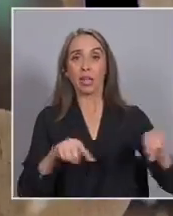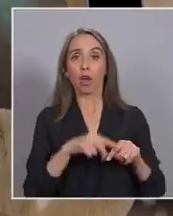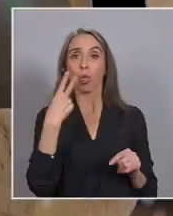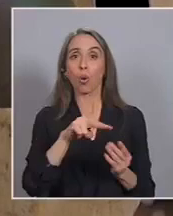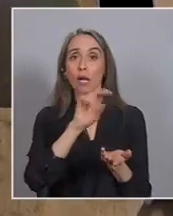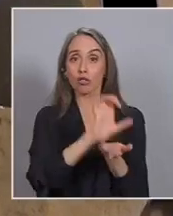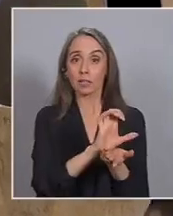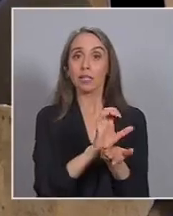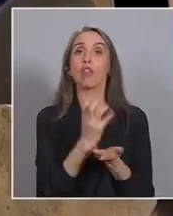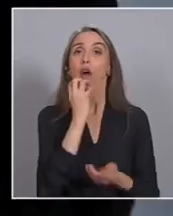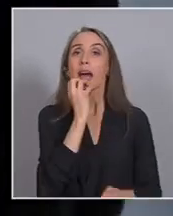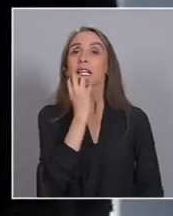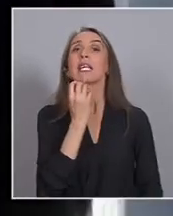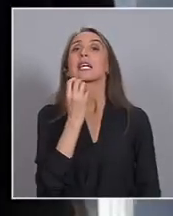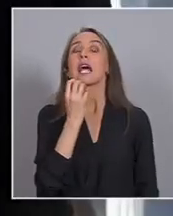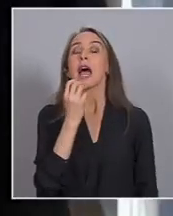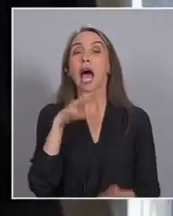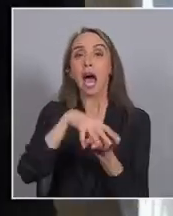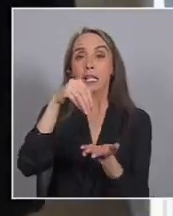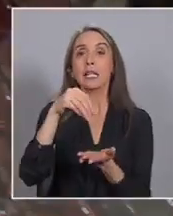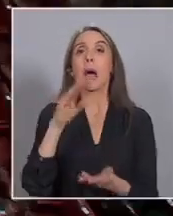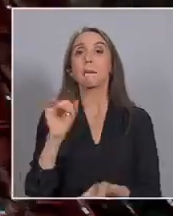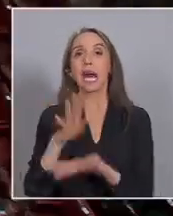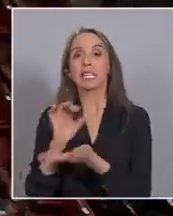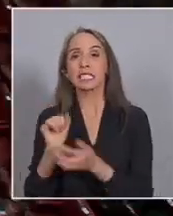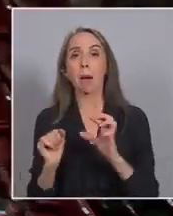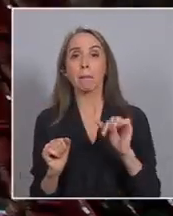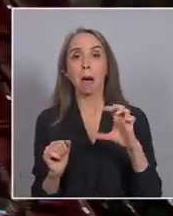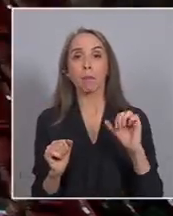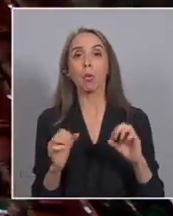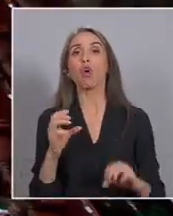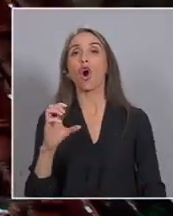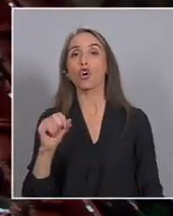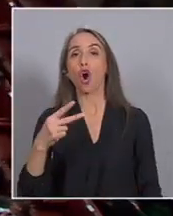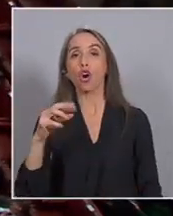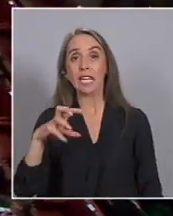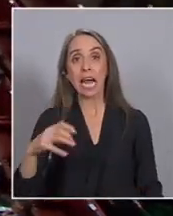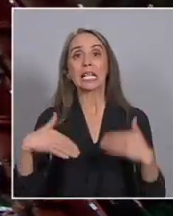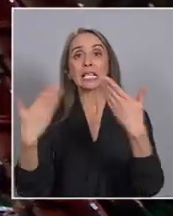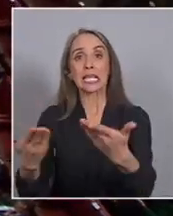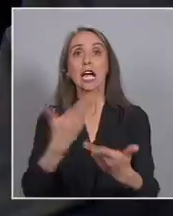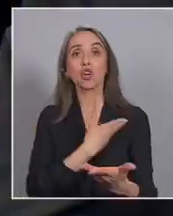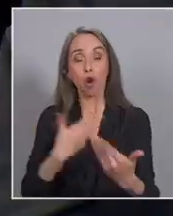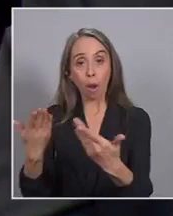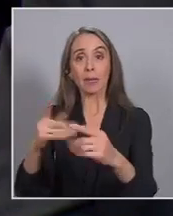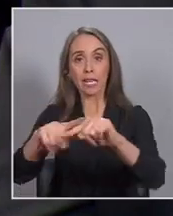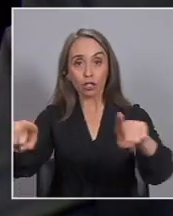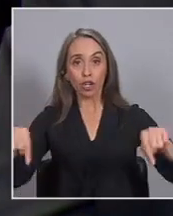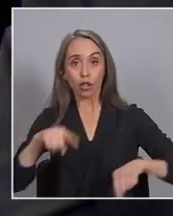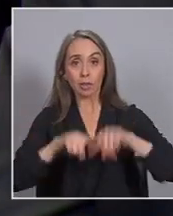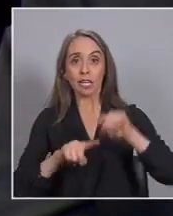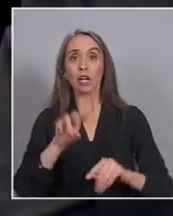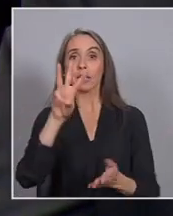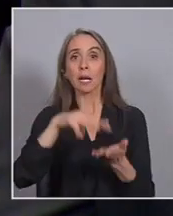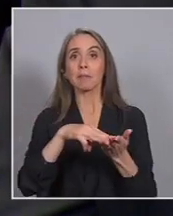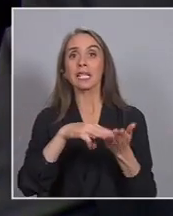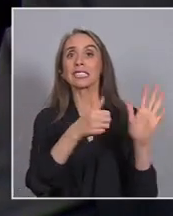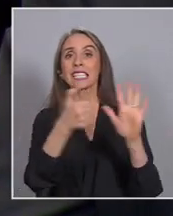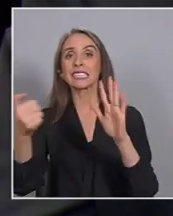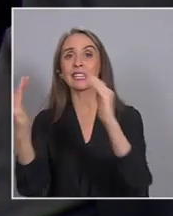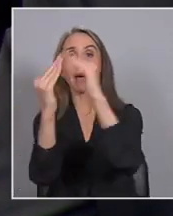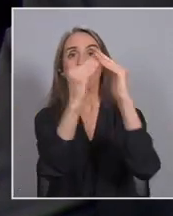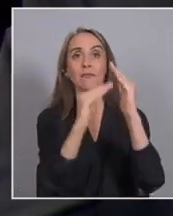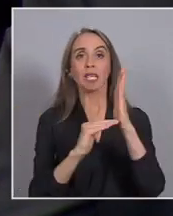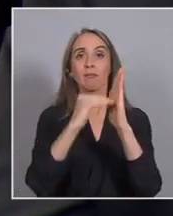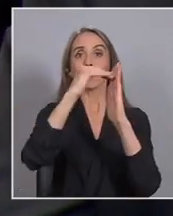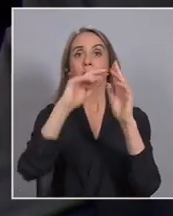en Arica, Antofagasta, Calama, Lo Barnechea, San Miguel, Papudo y Cochrane, en donde se construirán más de 3.100 nuevas viviendas, que